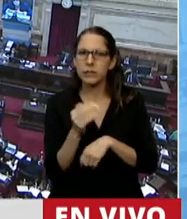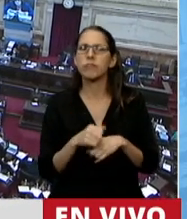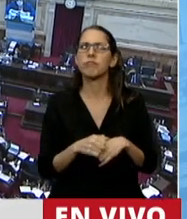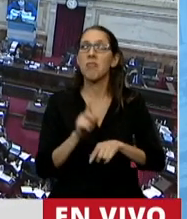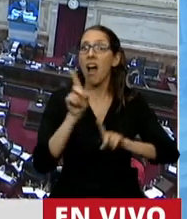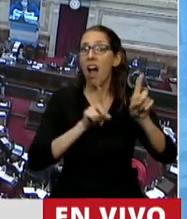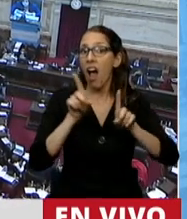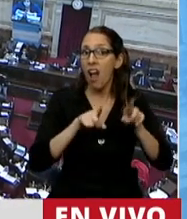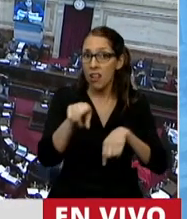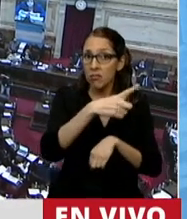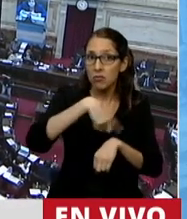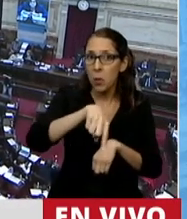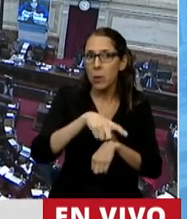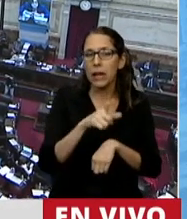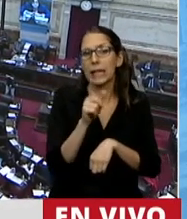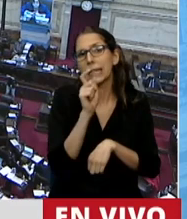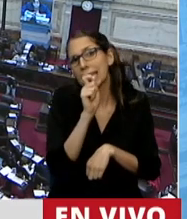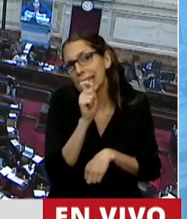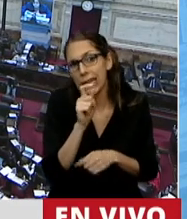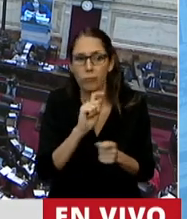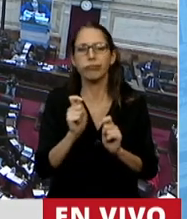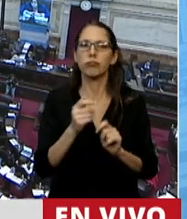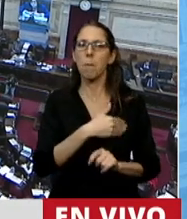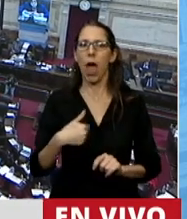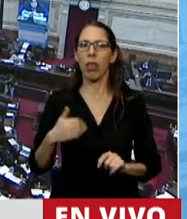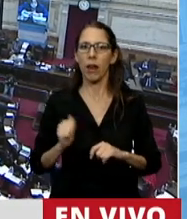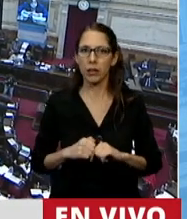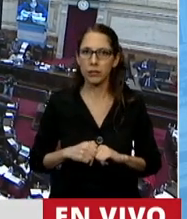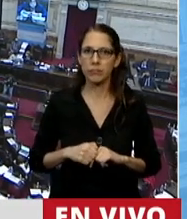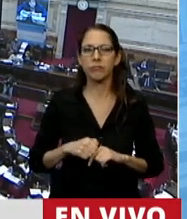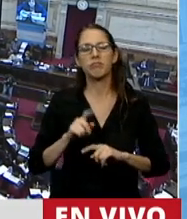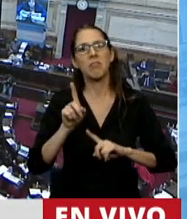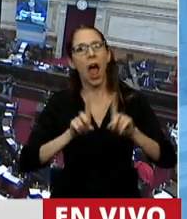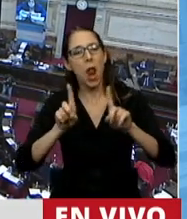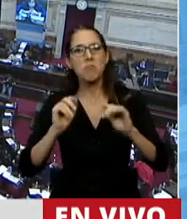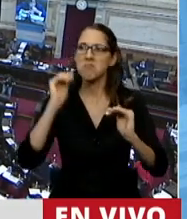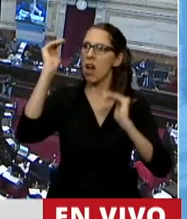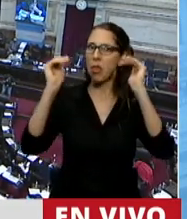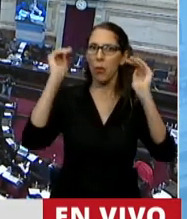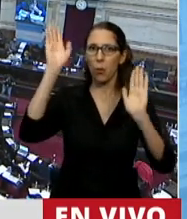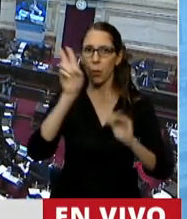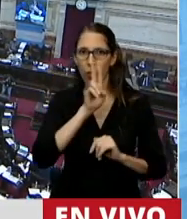algunas niñas madres, algunas mujeres adultas